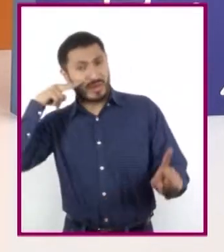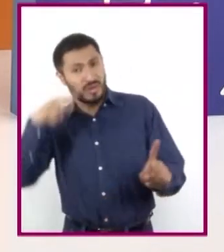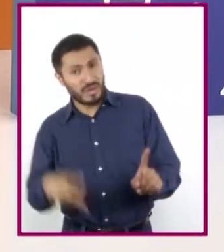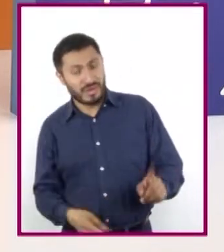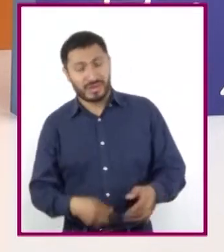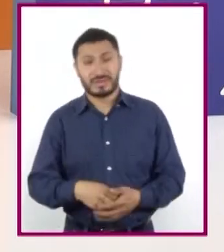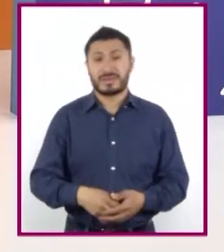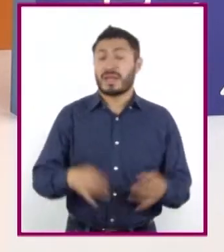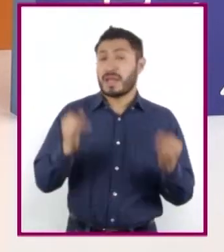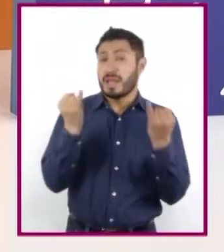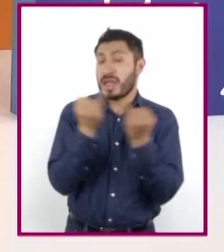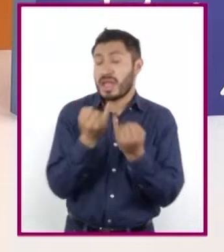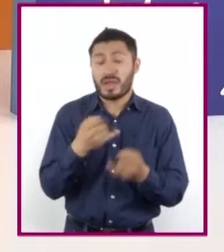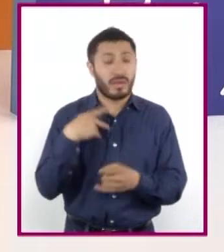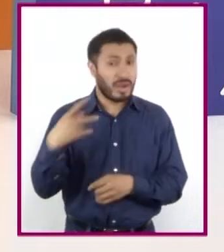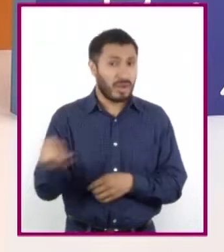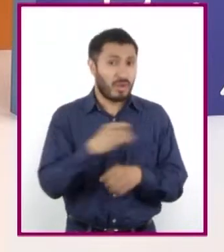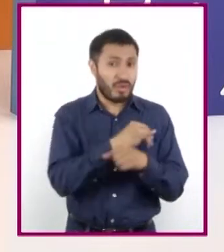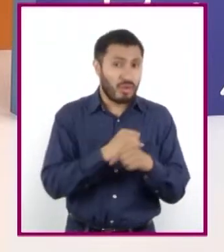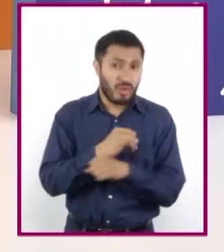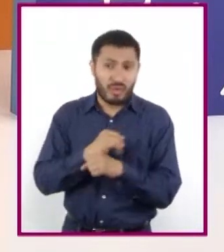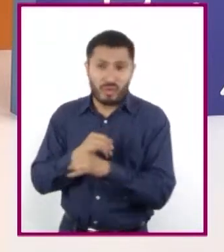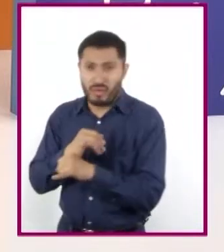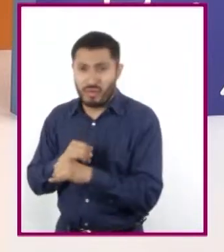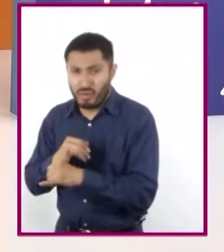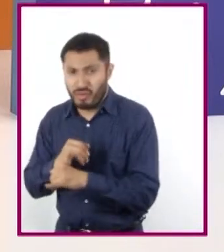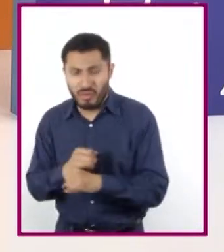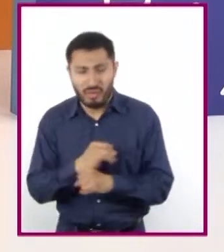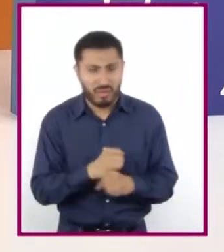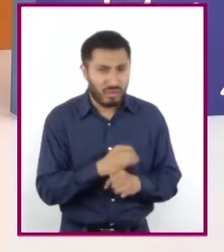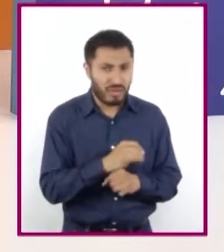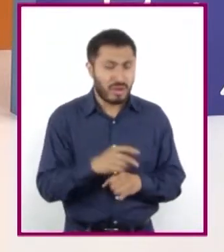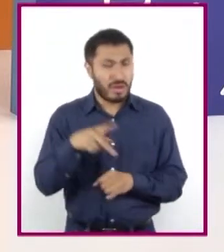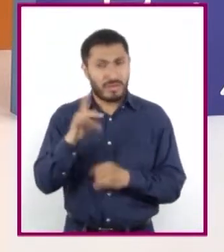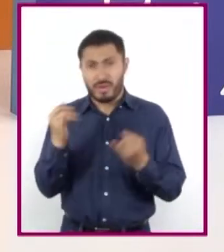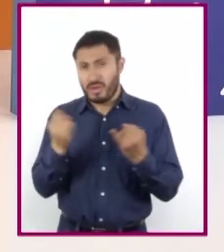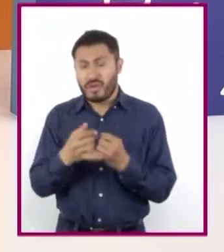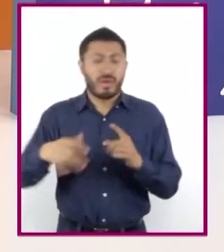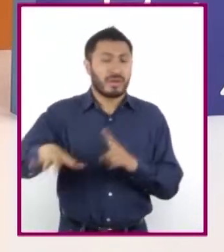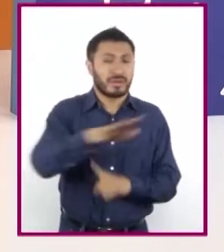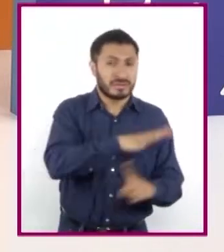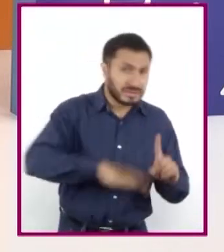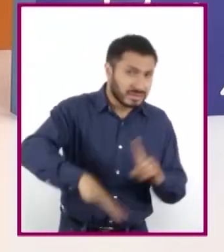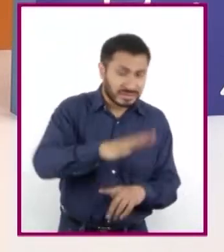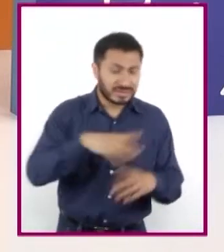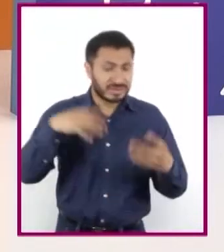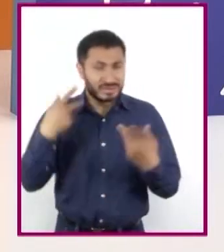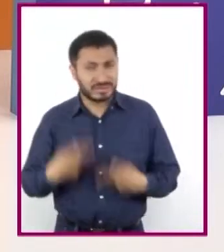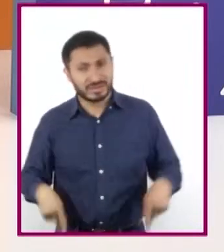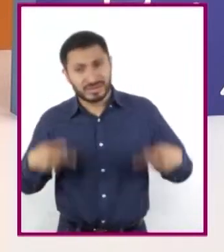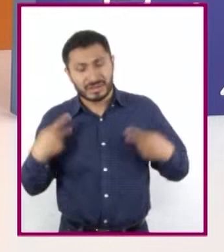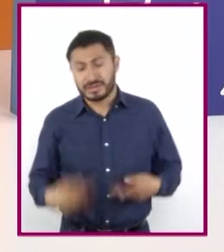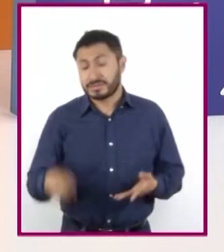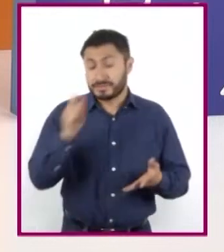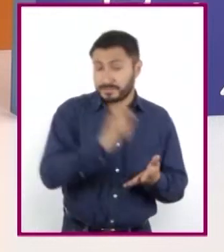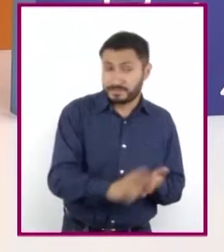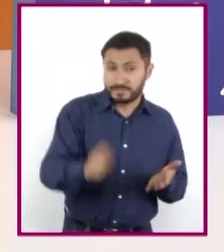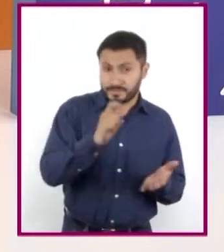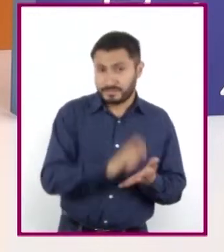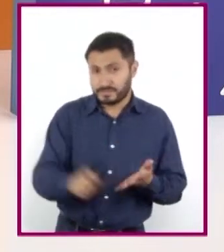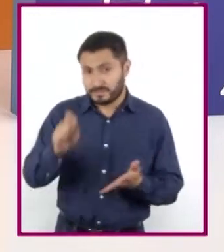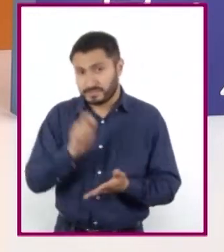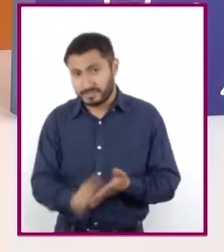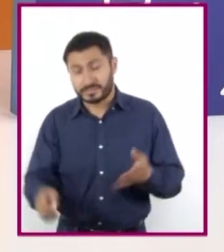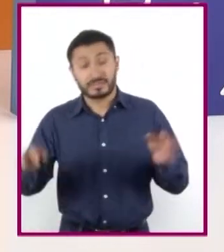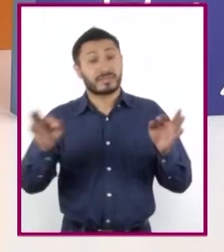tenido acceso, pero también está influido por el contexto en el que el historiador escribe y